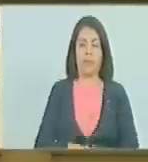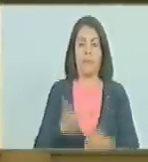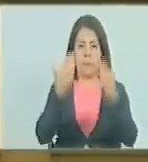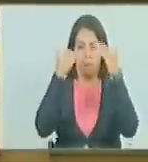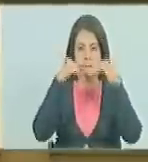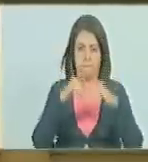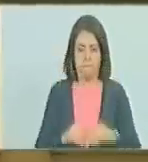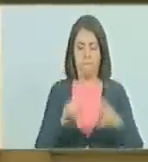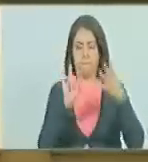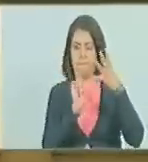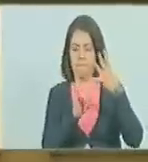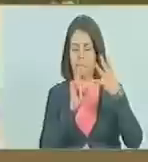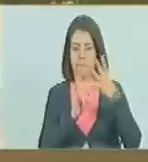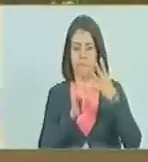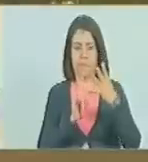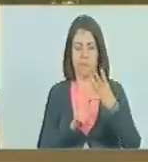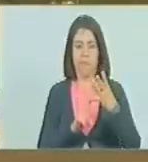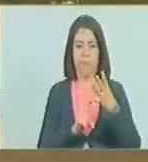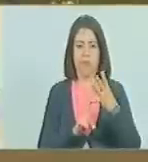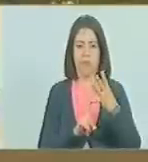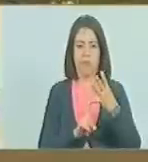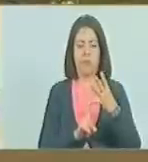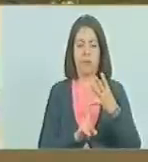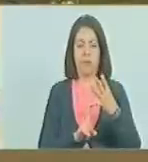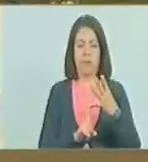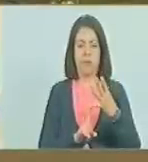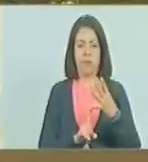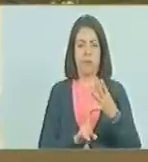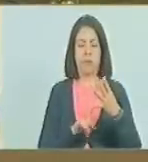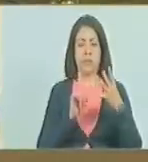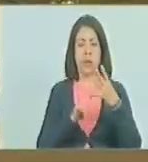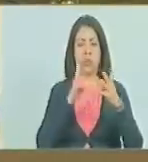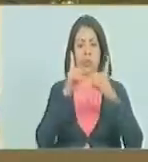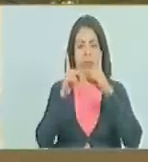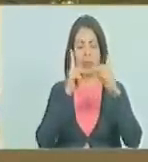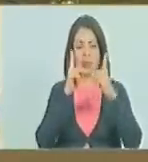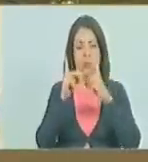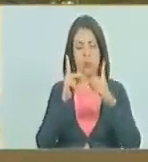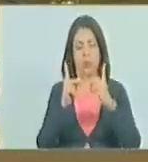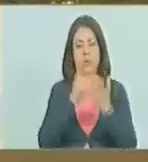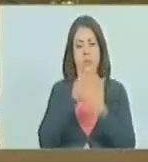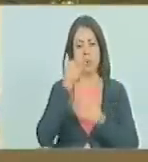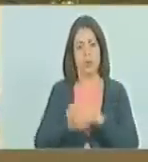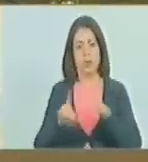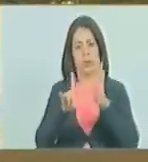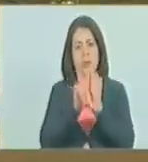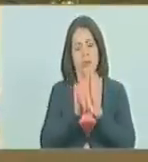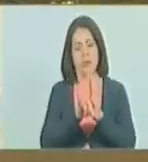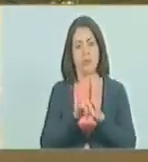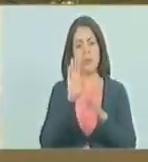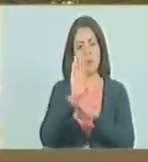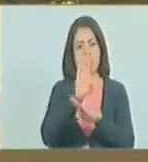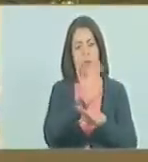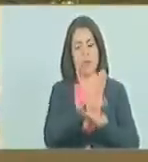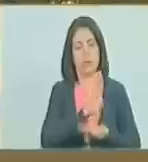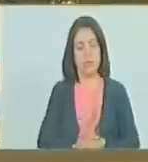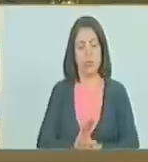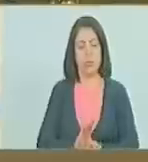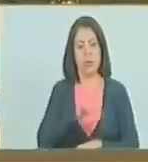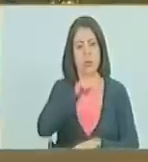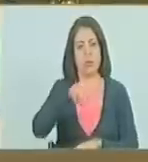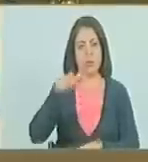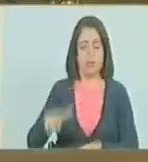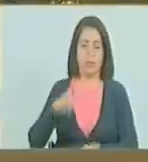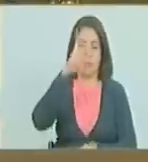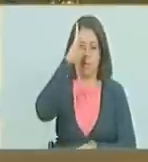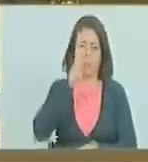Siguiente punto del orden del día. Punto número 4, segunda discusión del proyecto de ley orgánica para la protección de las